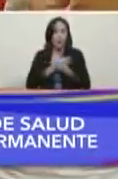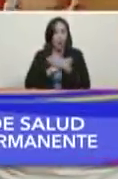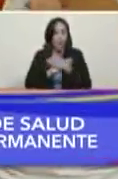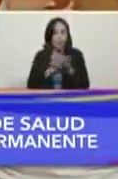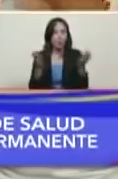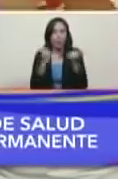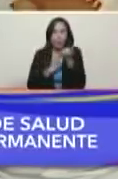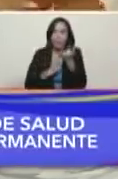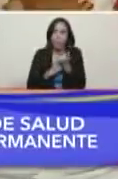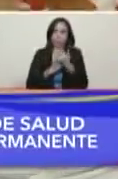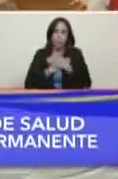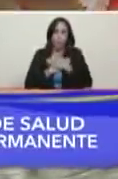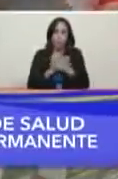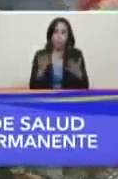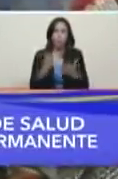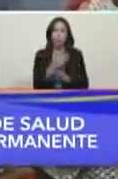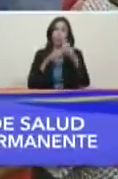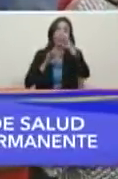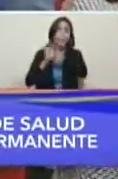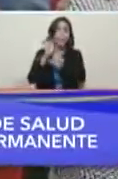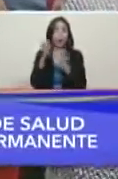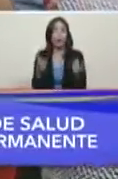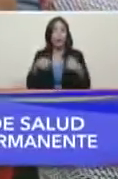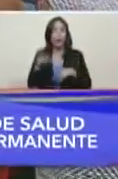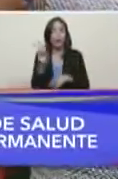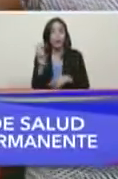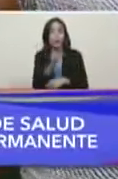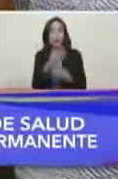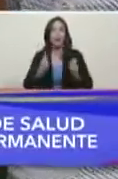solidaridad con nuestro pueblo bolivariano,